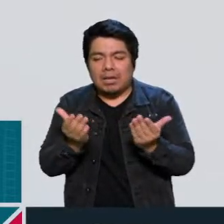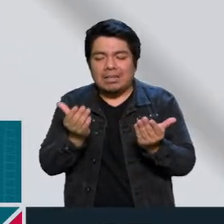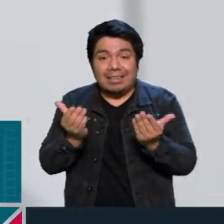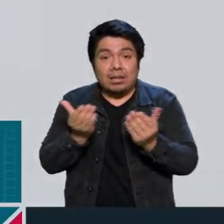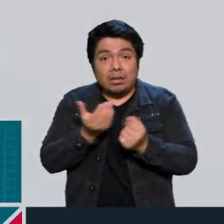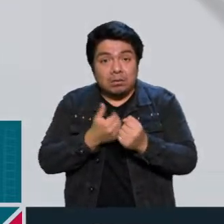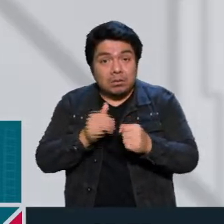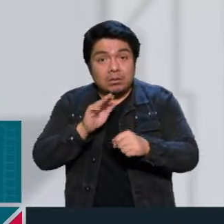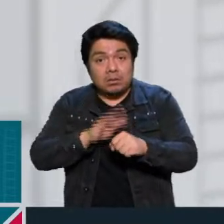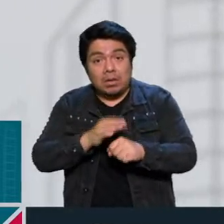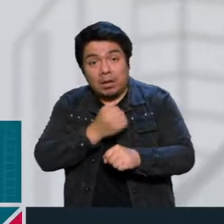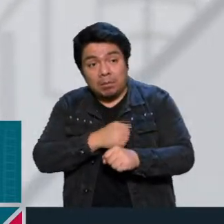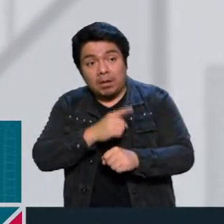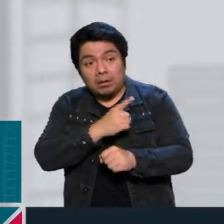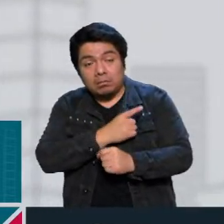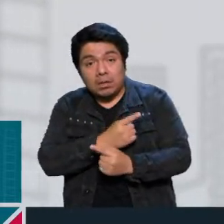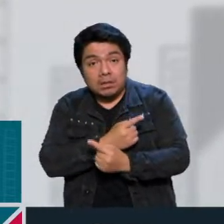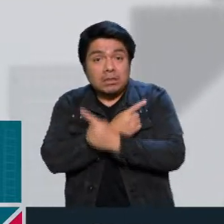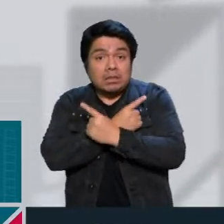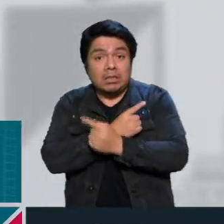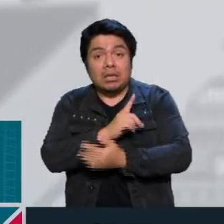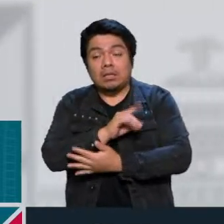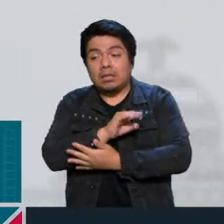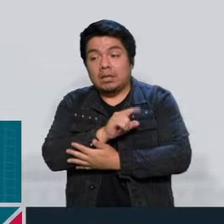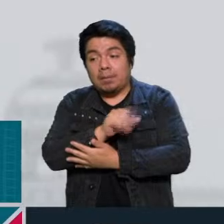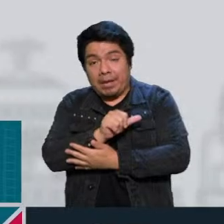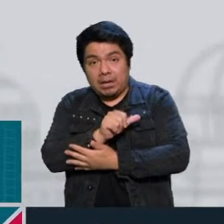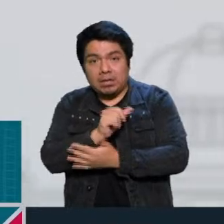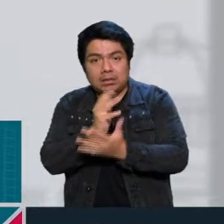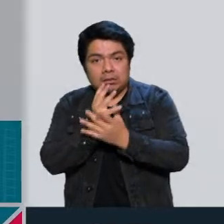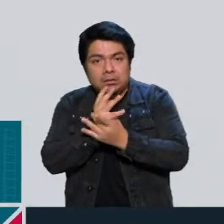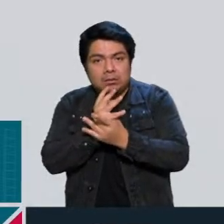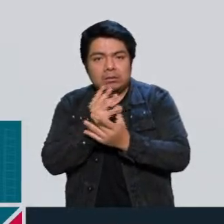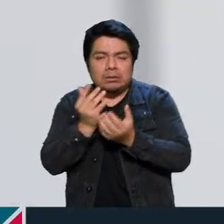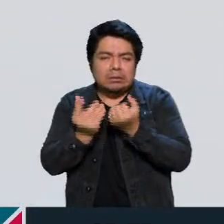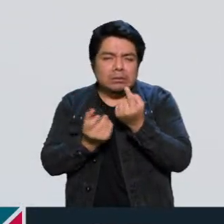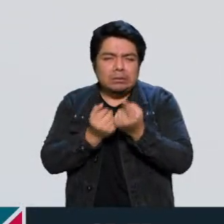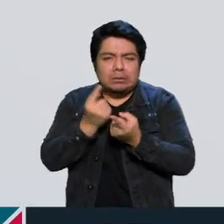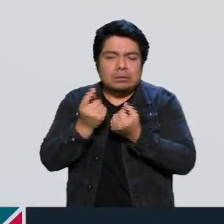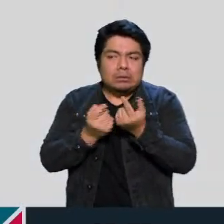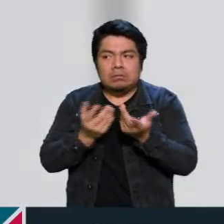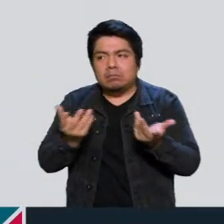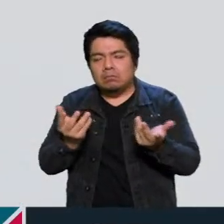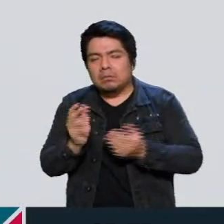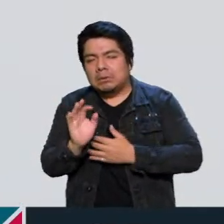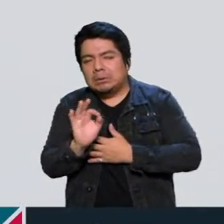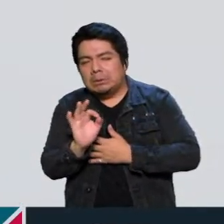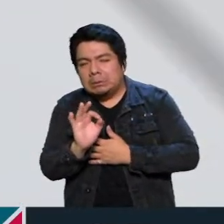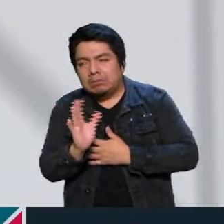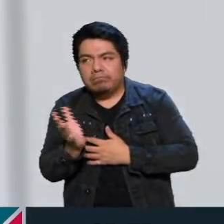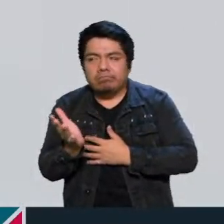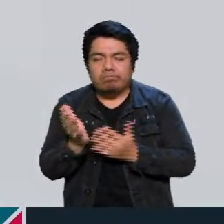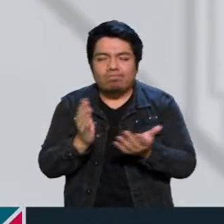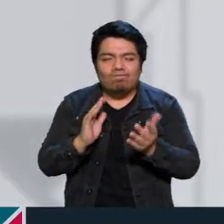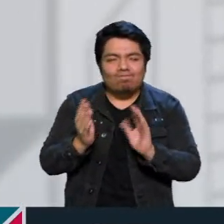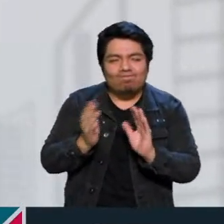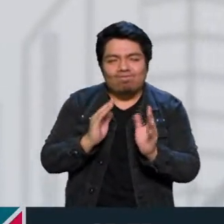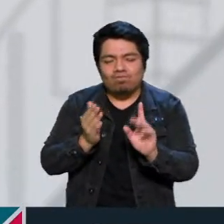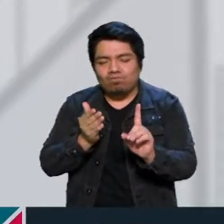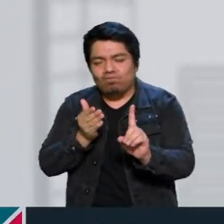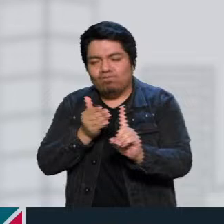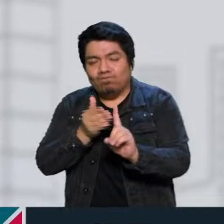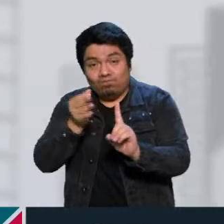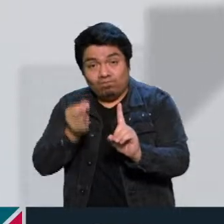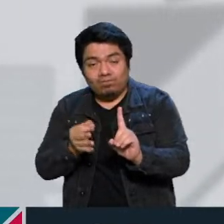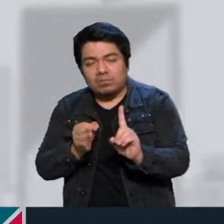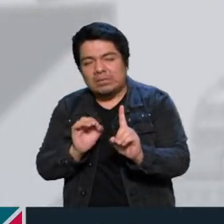salud pues digno de Dinamarca, como dijo el presidente, ¿no? Entonces es una deformación quizá un poco no muy apegada a la